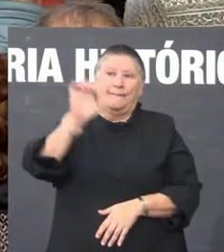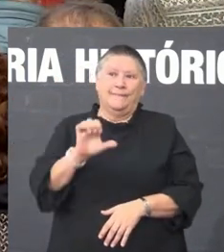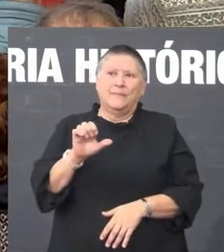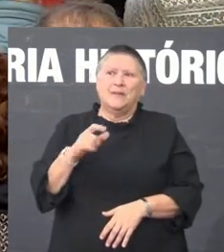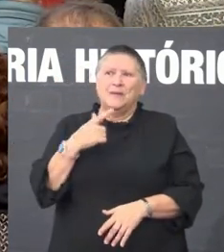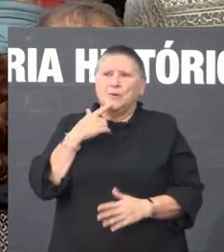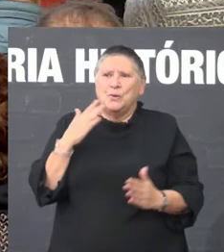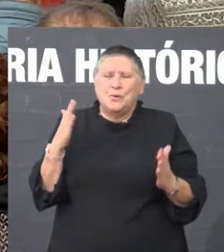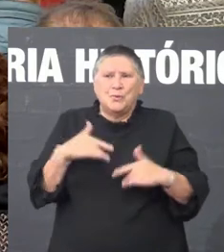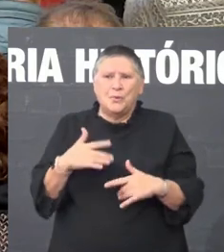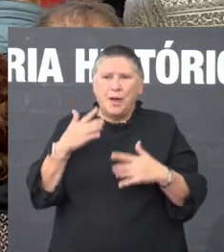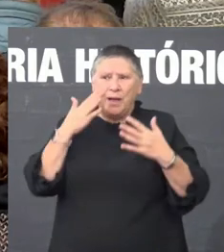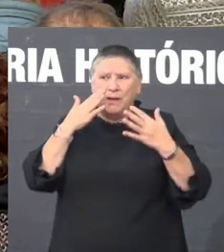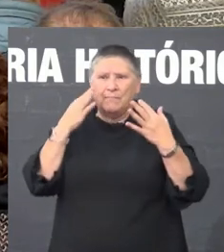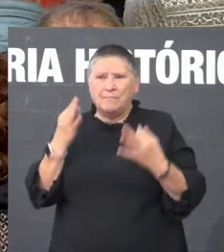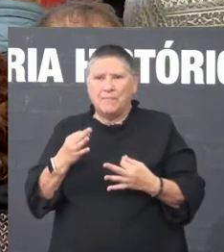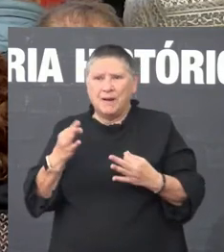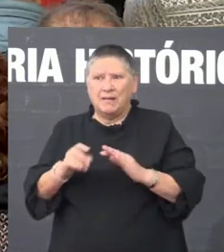ningún riesgo,